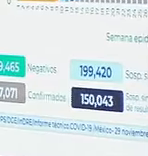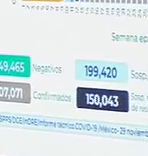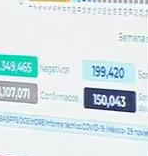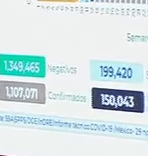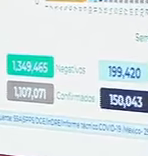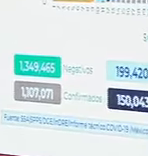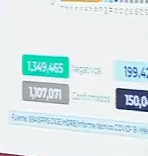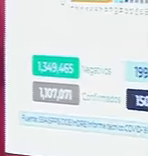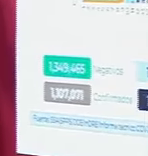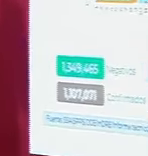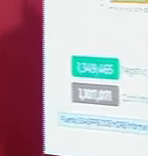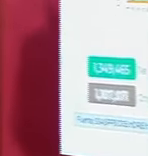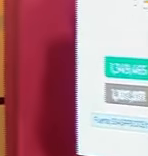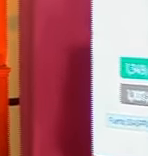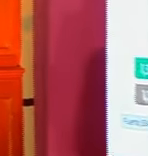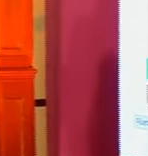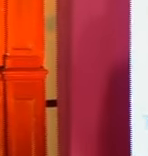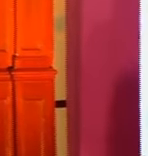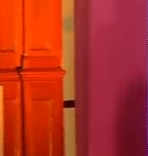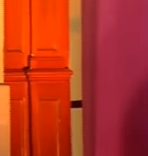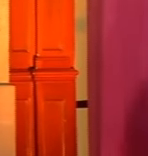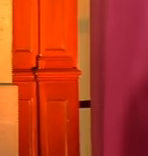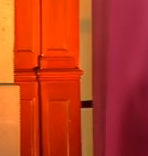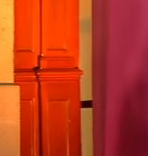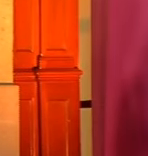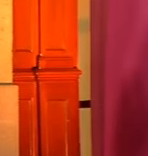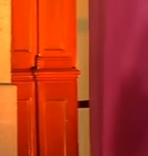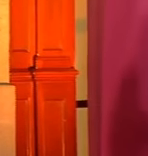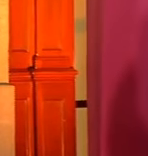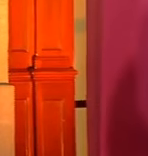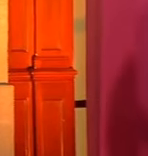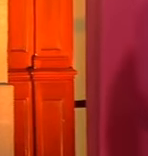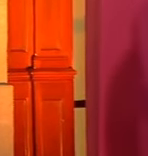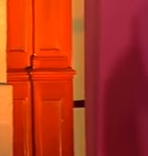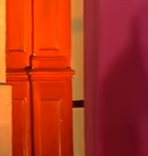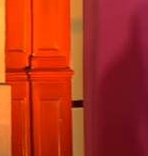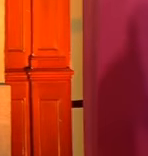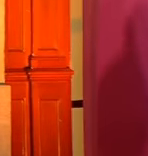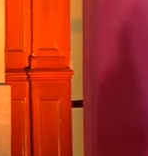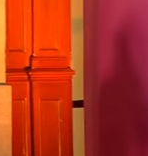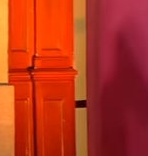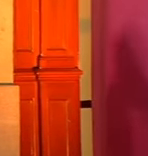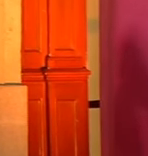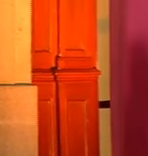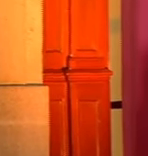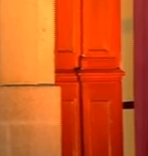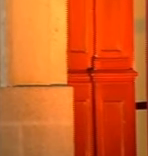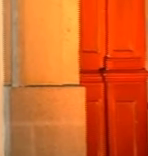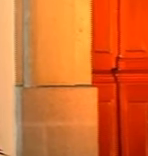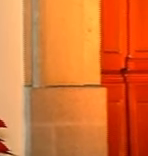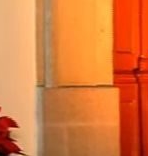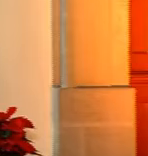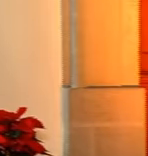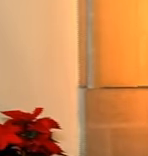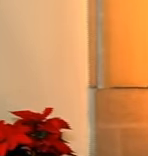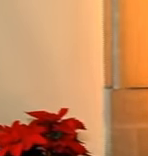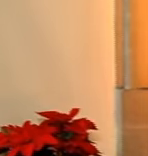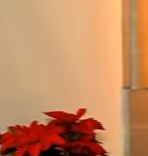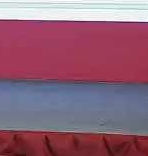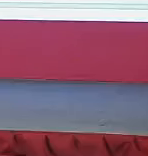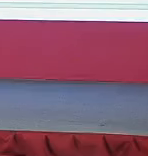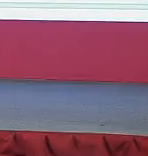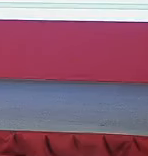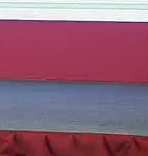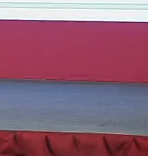1.107.071 personas que han salido confirmados, ya sea por la prueba, aunque también, como ya hemos dicho en las últimas semanas,